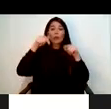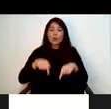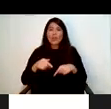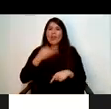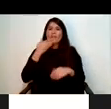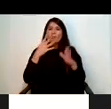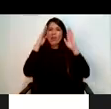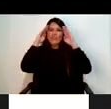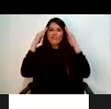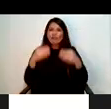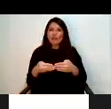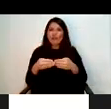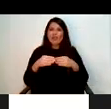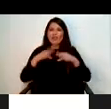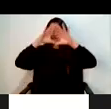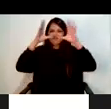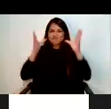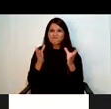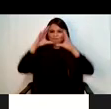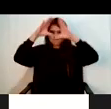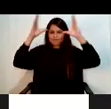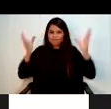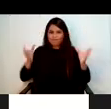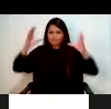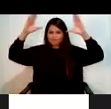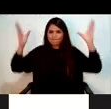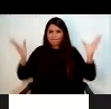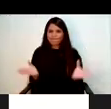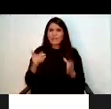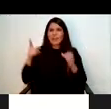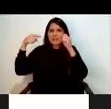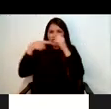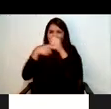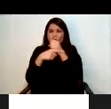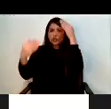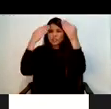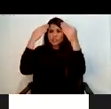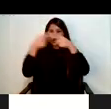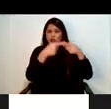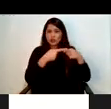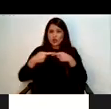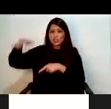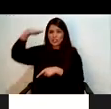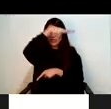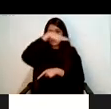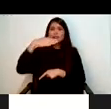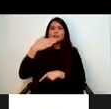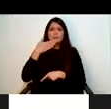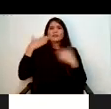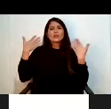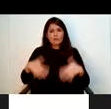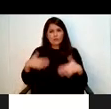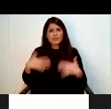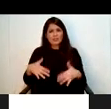biopsicosocial y esto también lo tenemos que tomar en cuenta al momento de analizar nuestras conductas problemáticas,